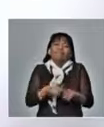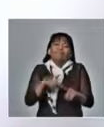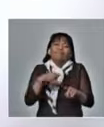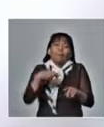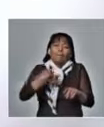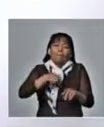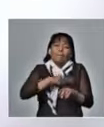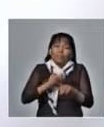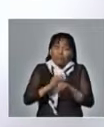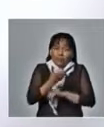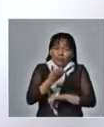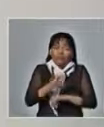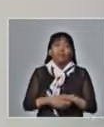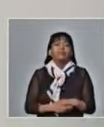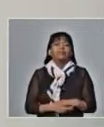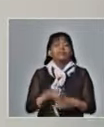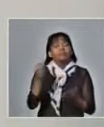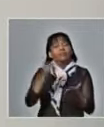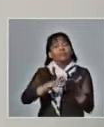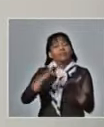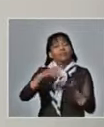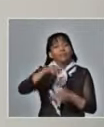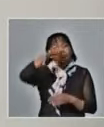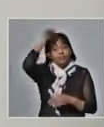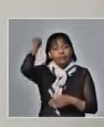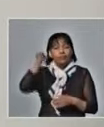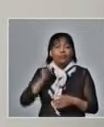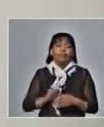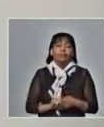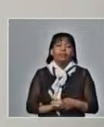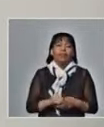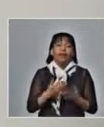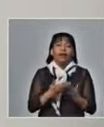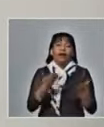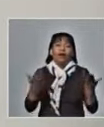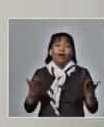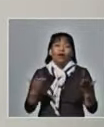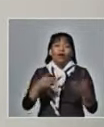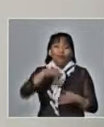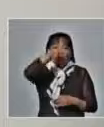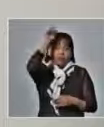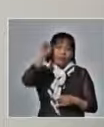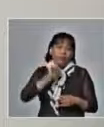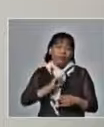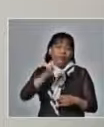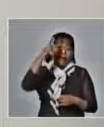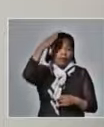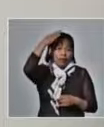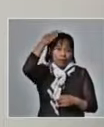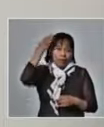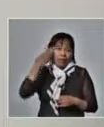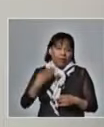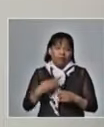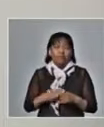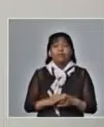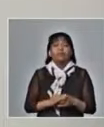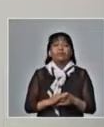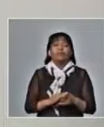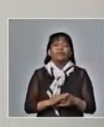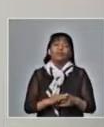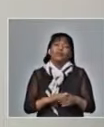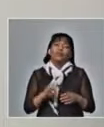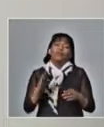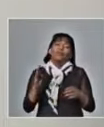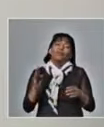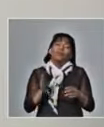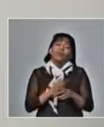estado. Gracias, candidato. Vamos ahora con la candidata Marta Erika Alonso, de la coalición Por Puebla al